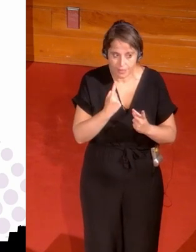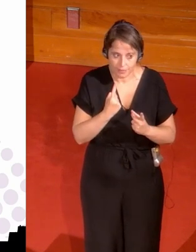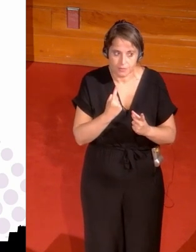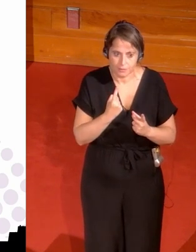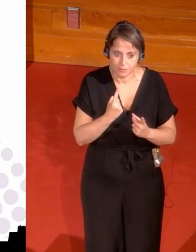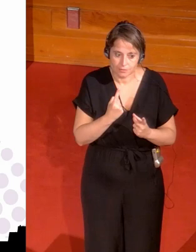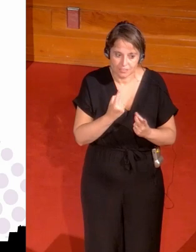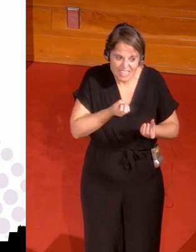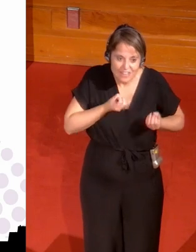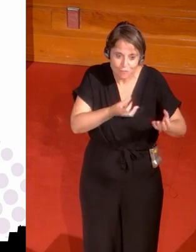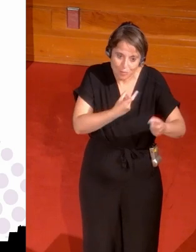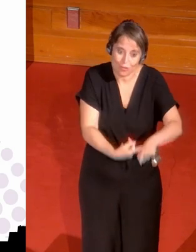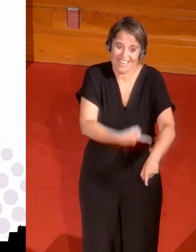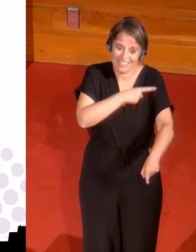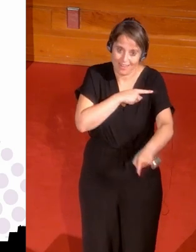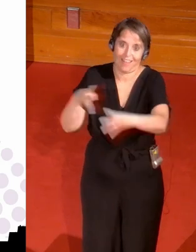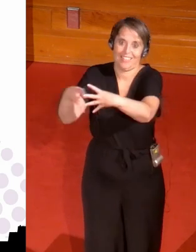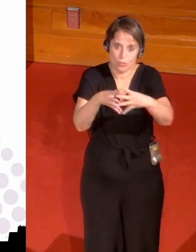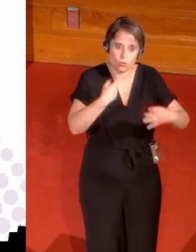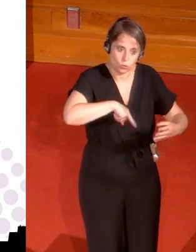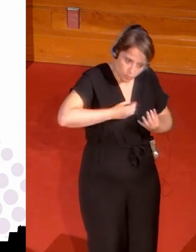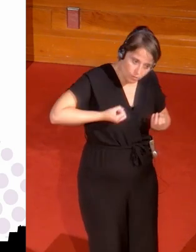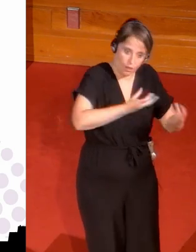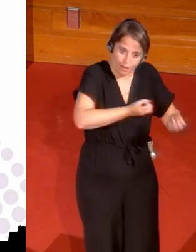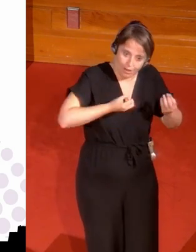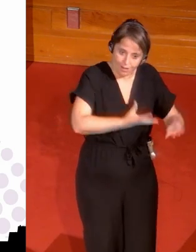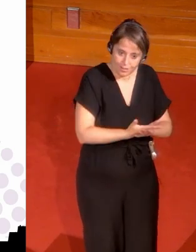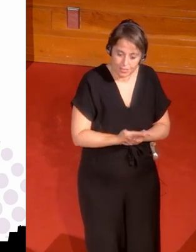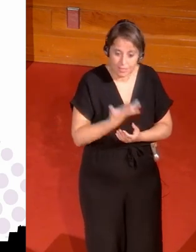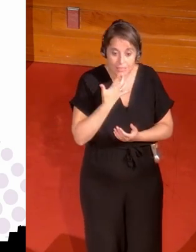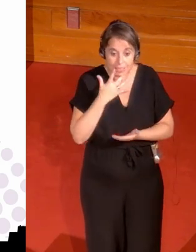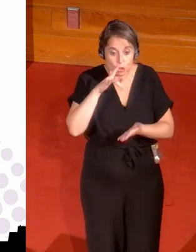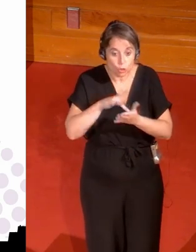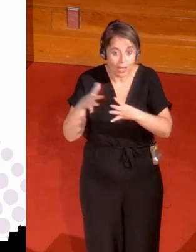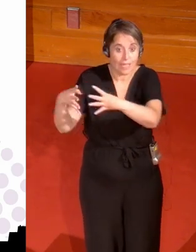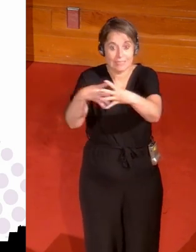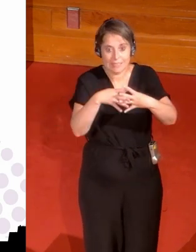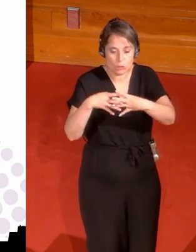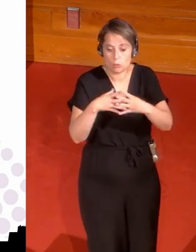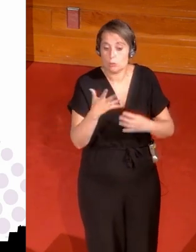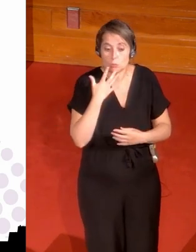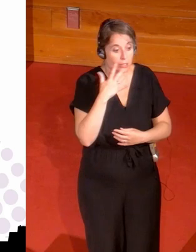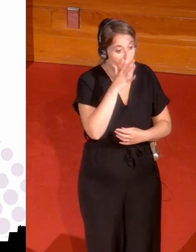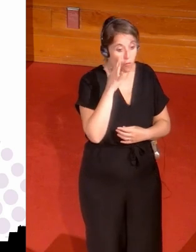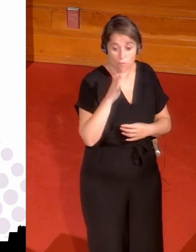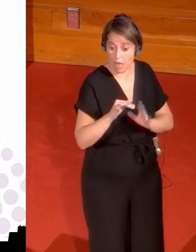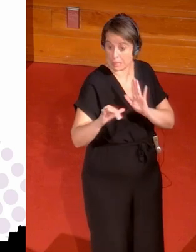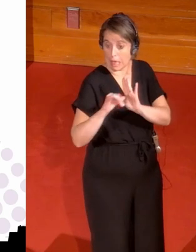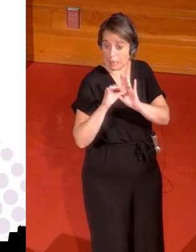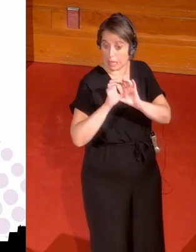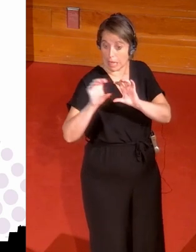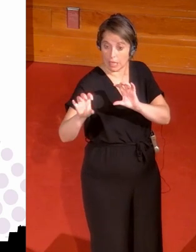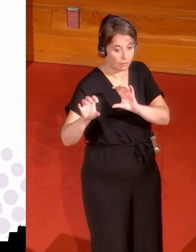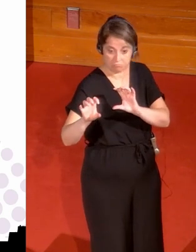exceso de lo que pasa en Estados Unidos no a veces digo que si eso en lugar de pasar en Estados Unidos eh pasa en Francia que lo tenemos mucho más